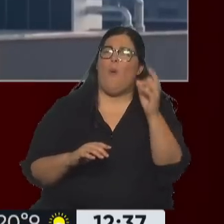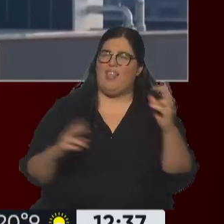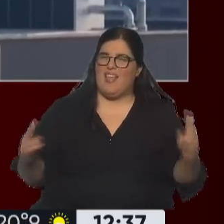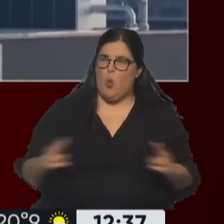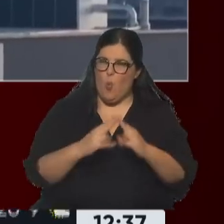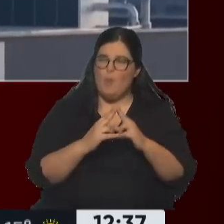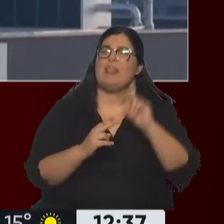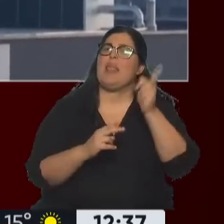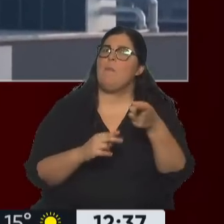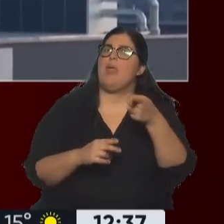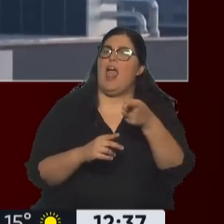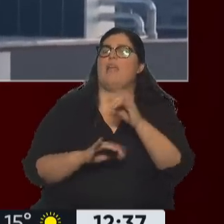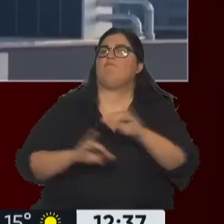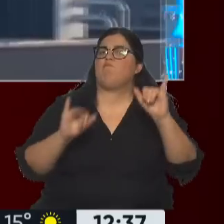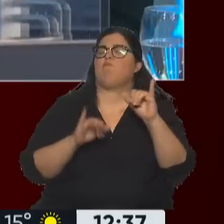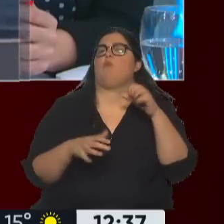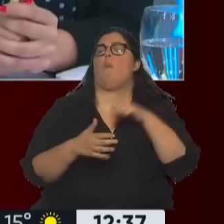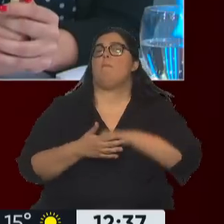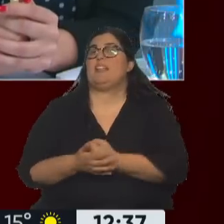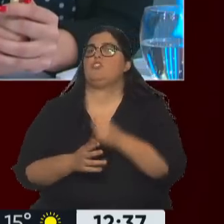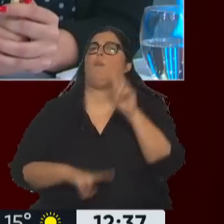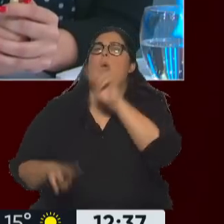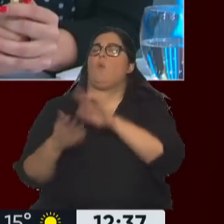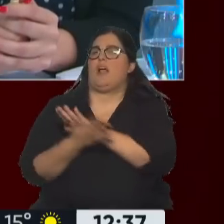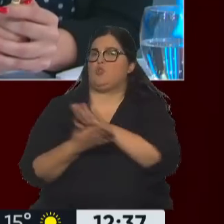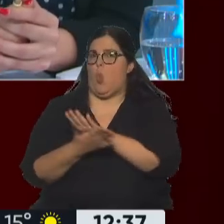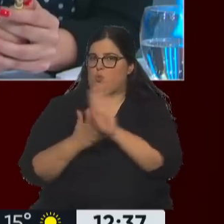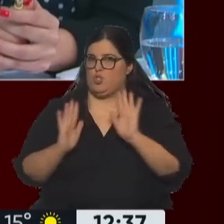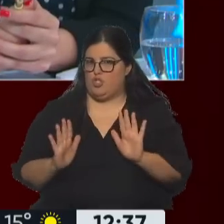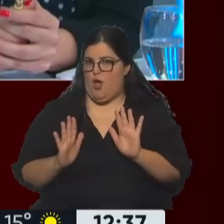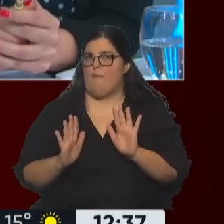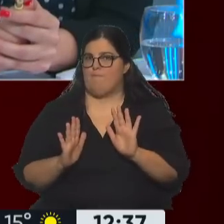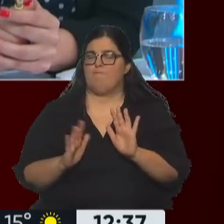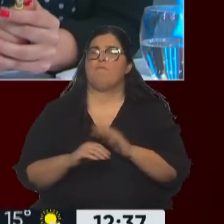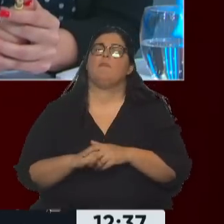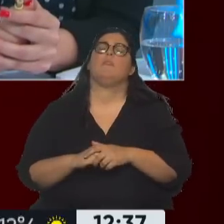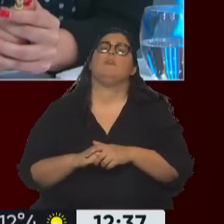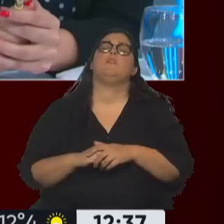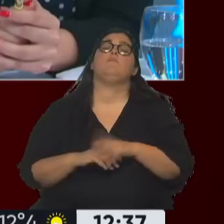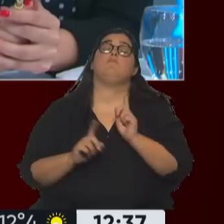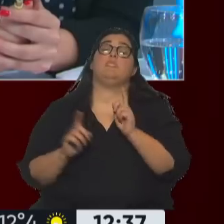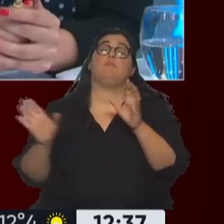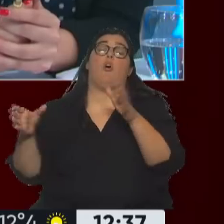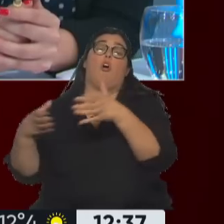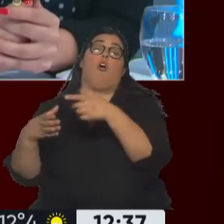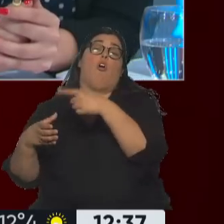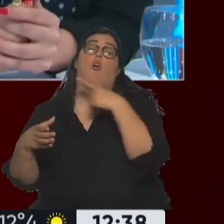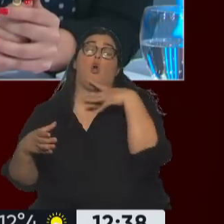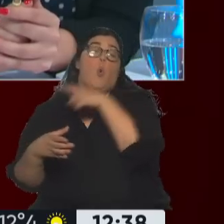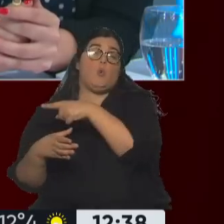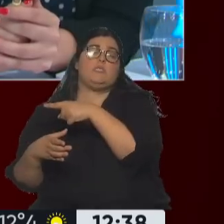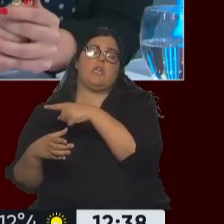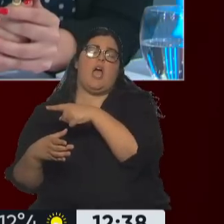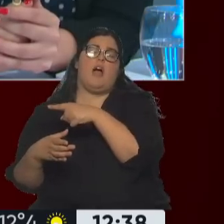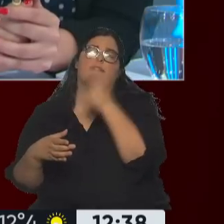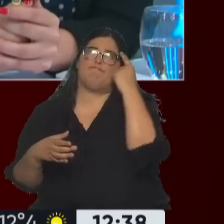ha presionado o empujado para que se busque una salida, y en ese sentido también creo que desde el lado ruso hay una mayor